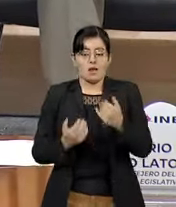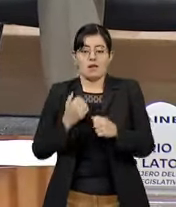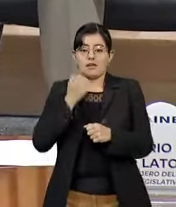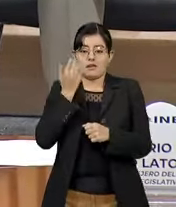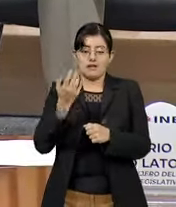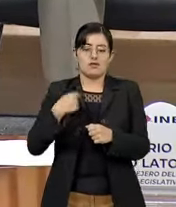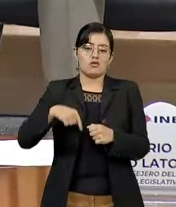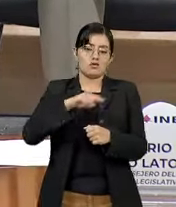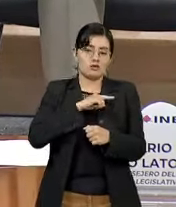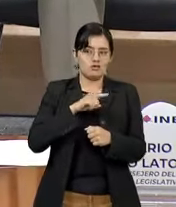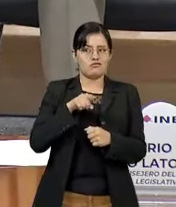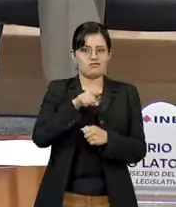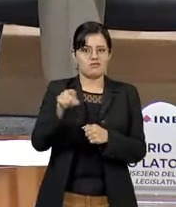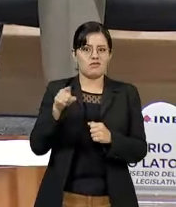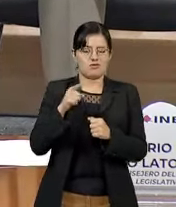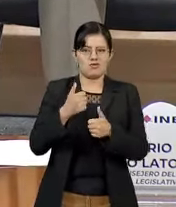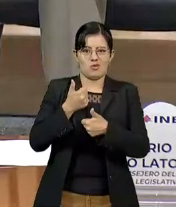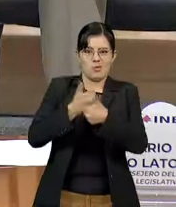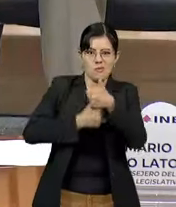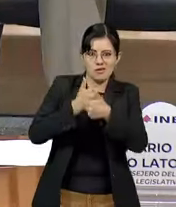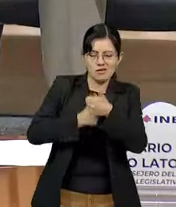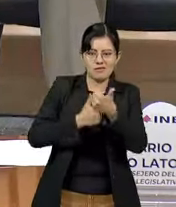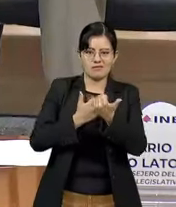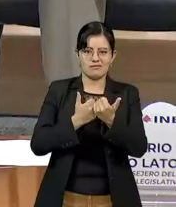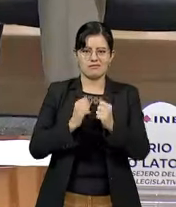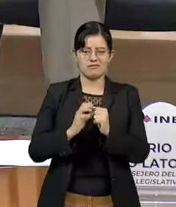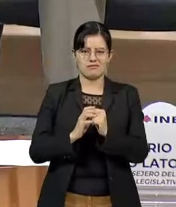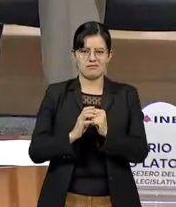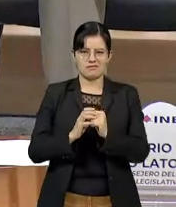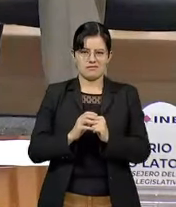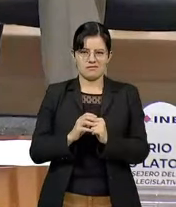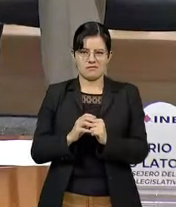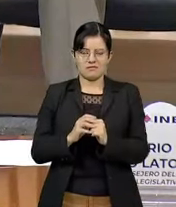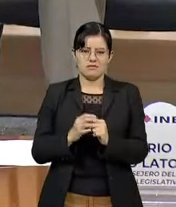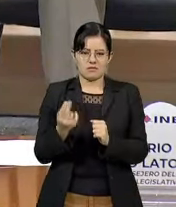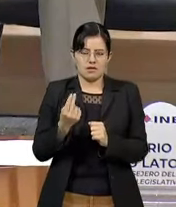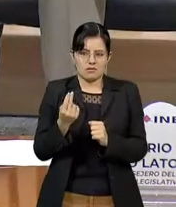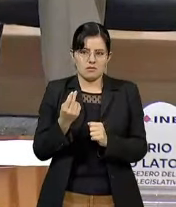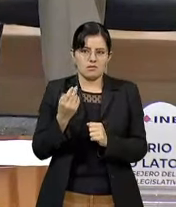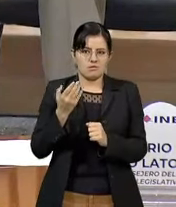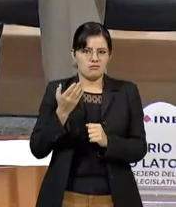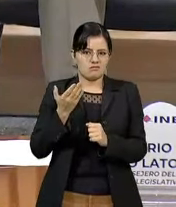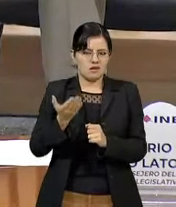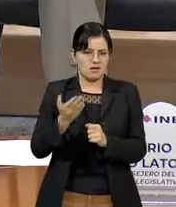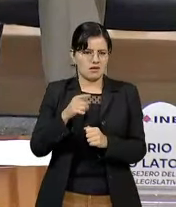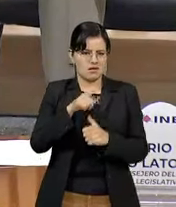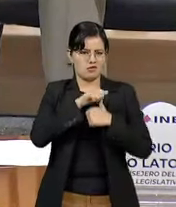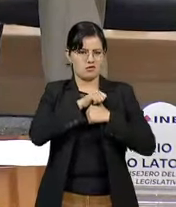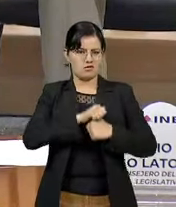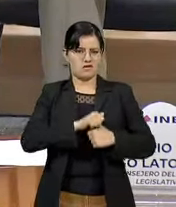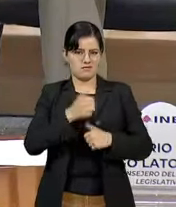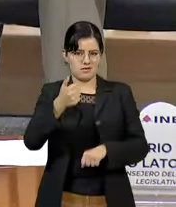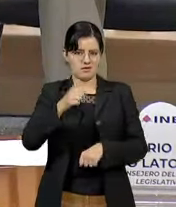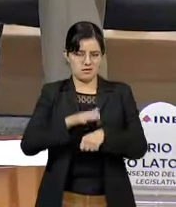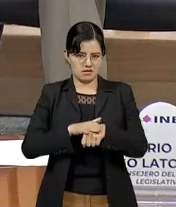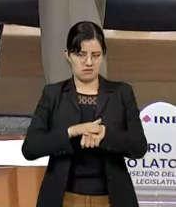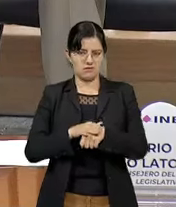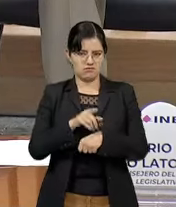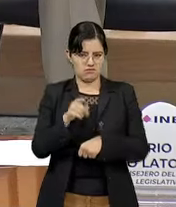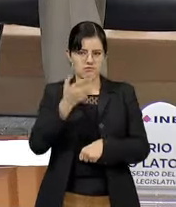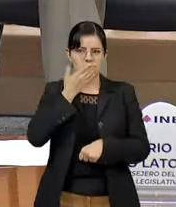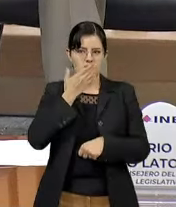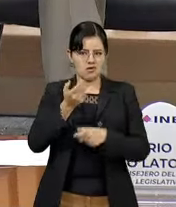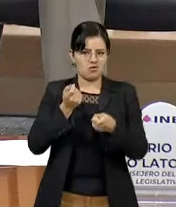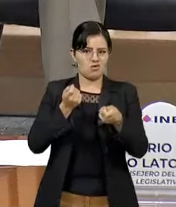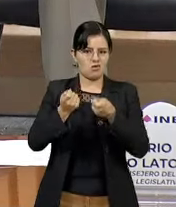opositores al régimen no pidamos garantías a la autoridad administrativa y en su momento